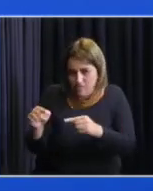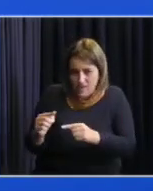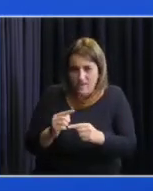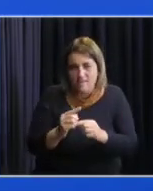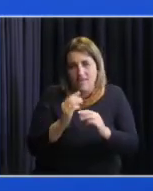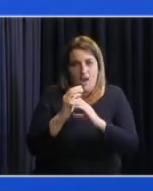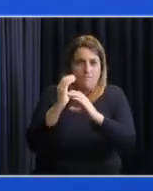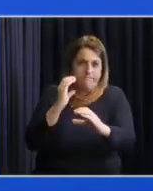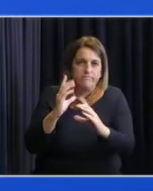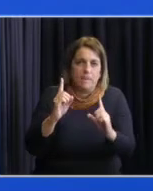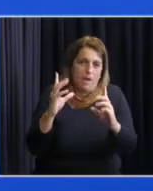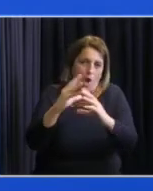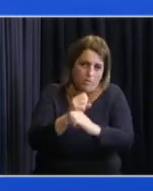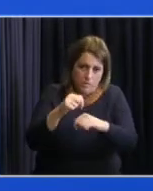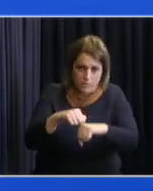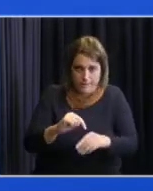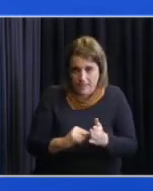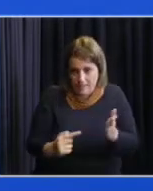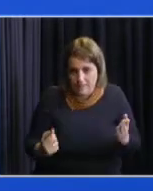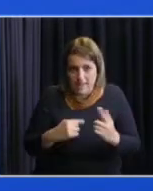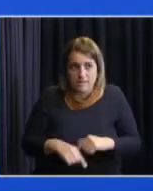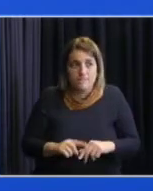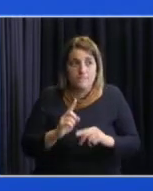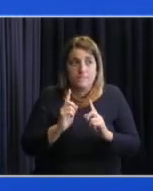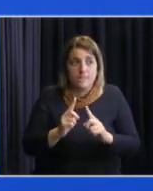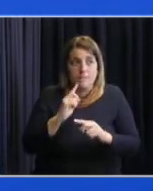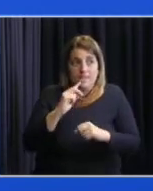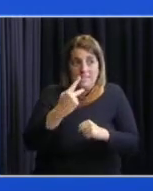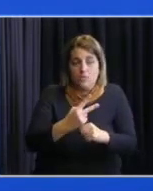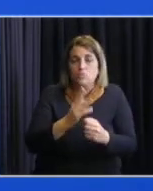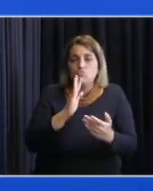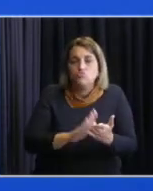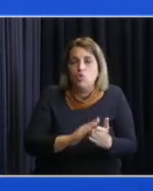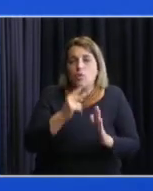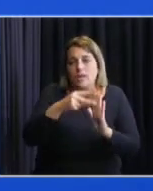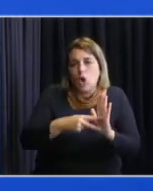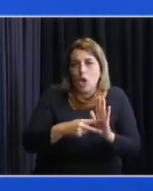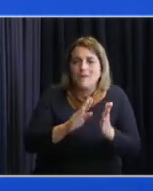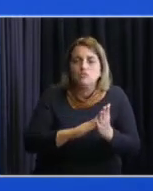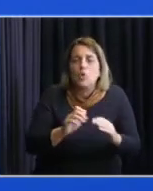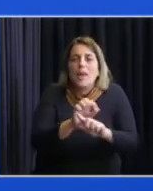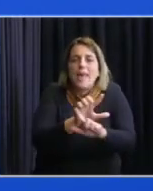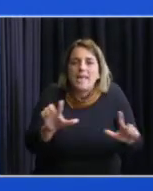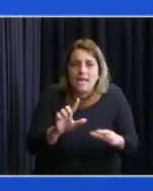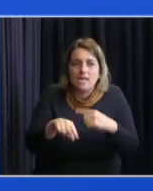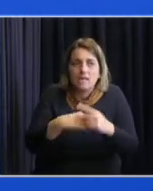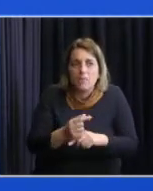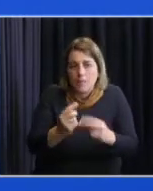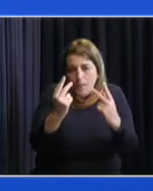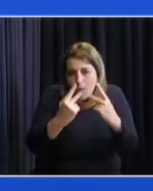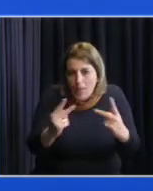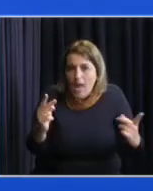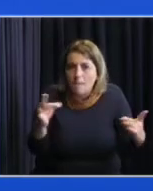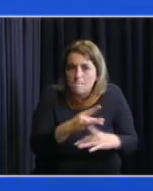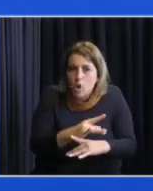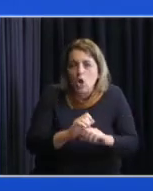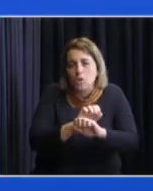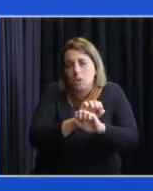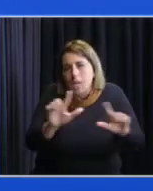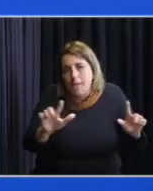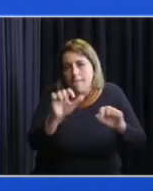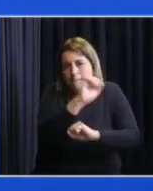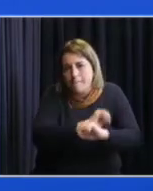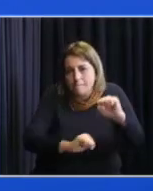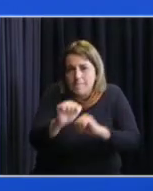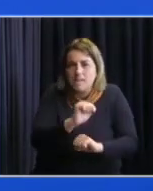segundo, además de lo que anunciamos, un acuerdo de un protocolo de higiene después de cada viaje, de